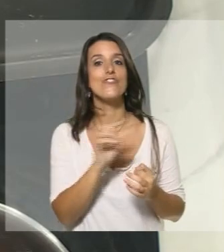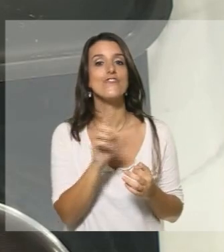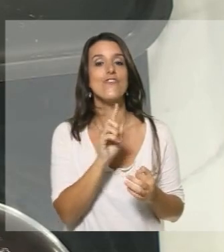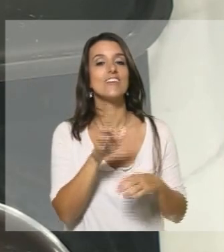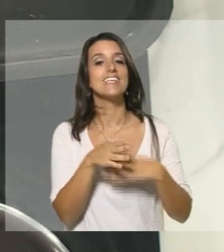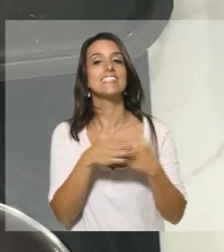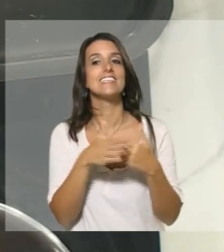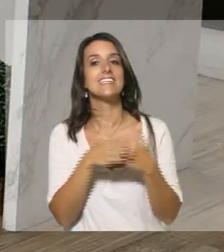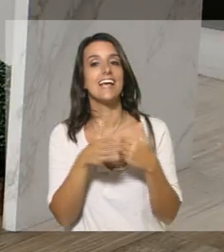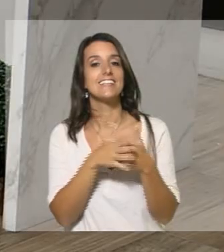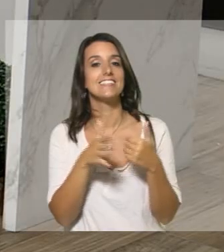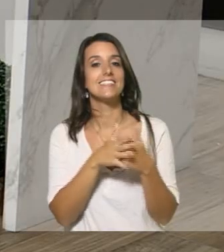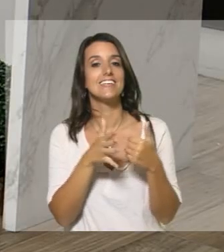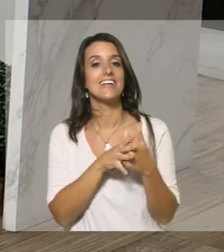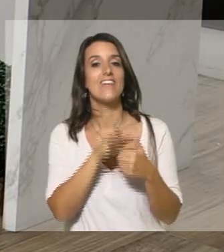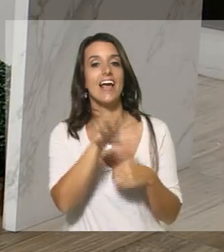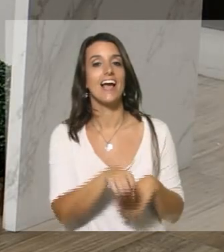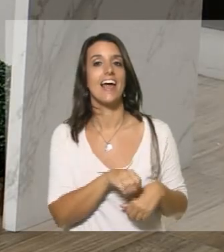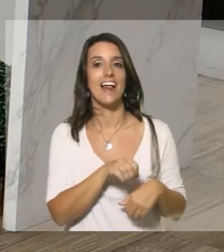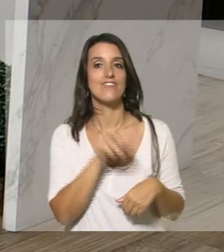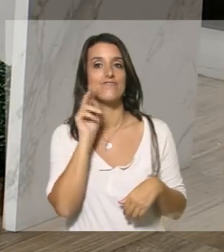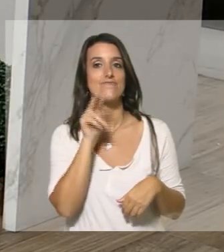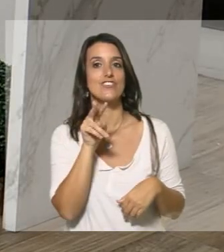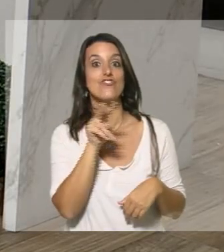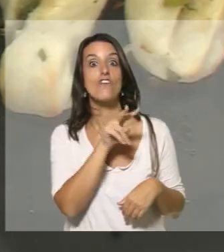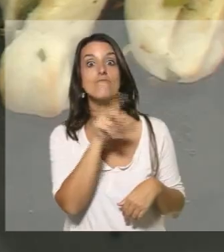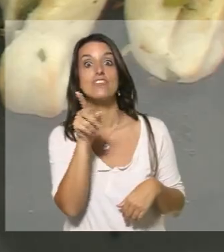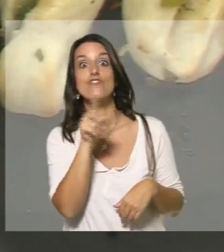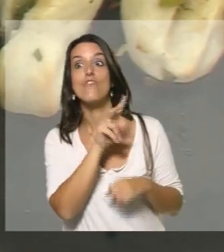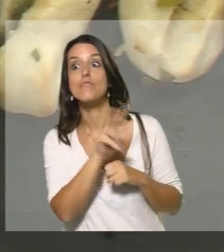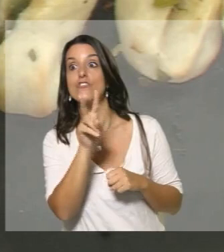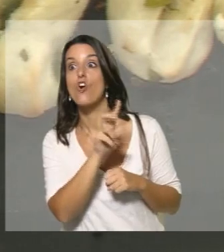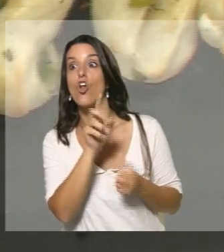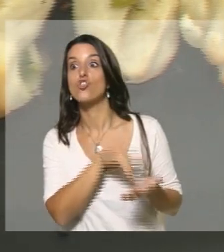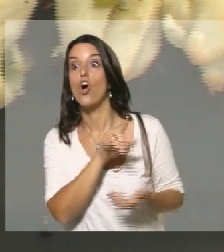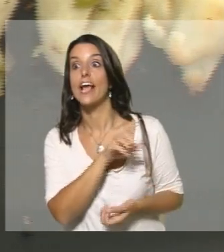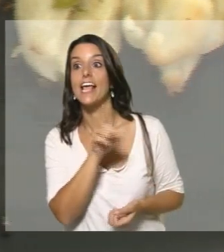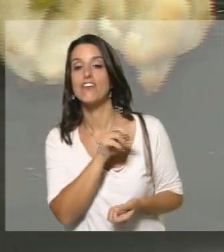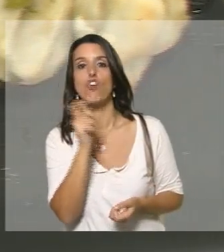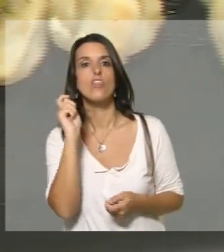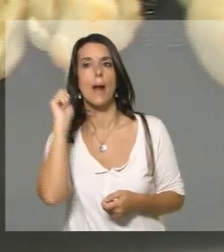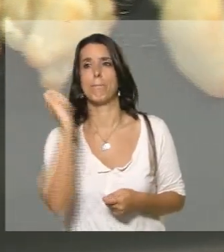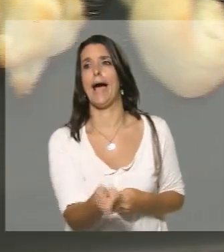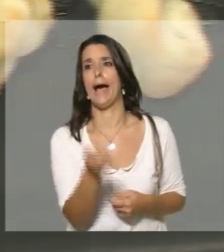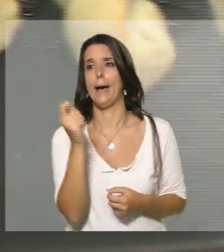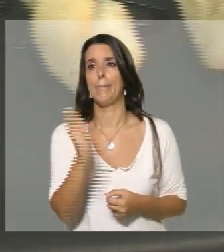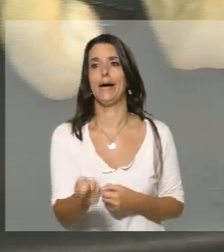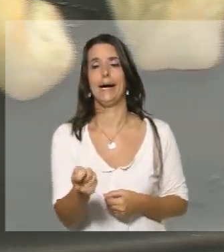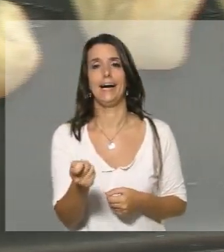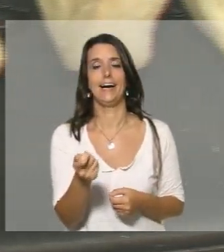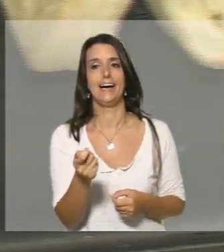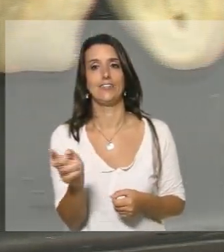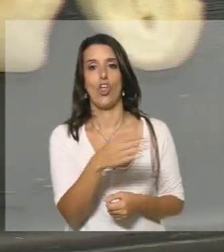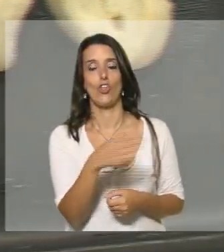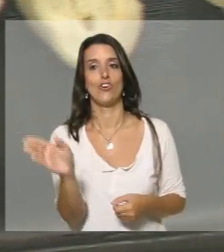les queda más cerca a ellos para poder agarrar. Claro, estoy mirando es eso. Todo. Después todo. Yo igual tengo el trapo en la mano. Sí, voy, ahí se arma. Voy sacando